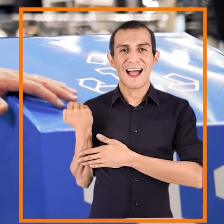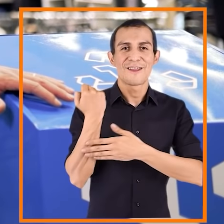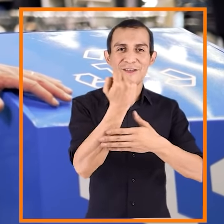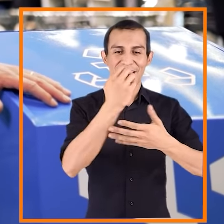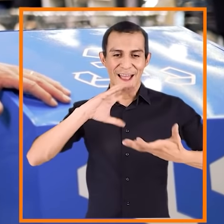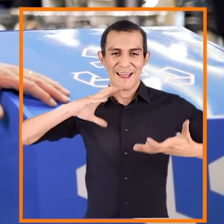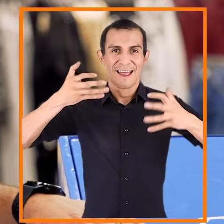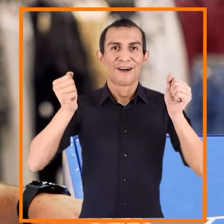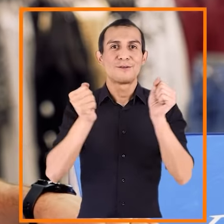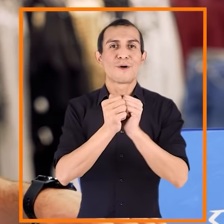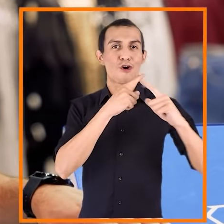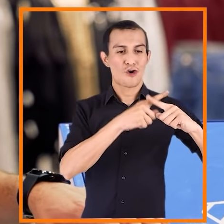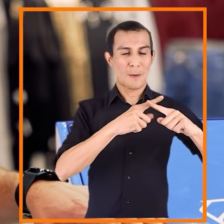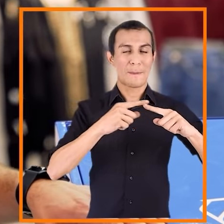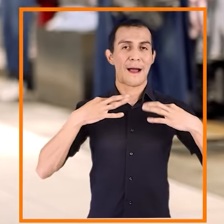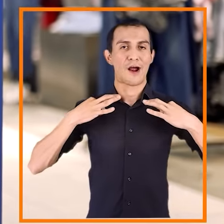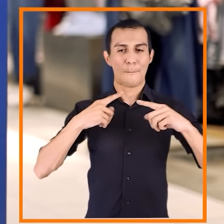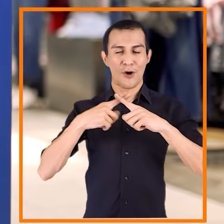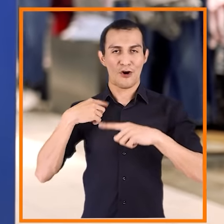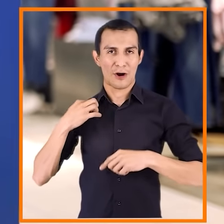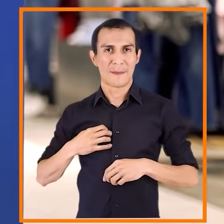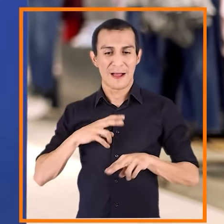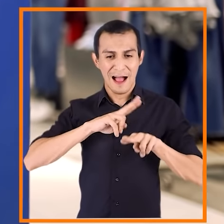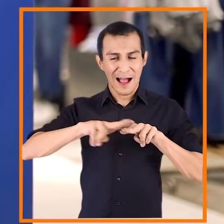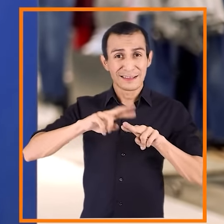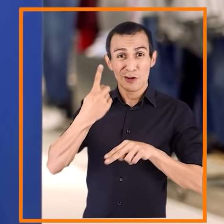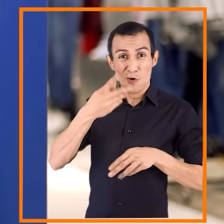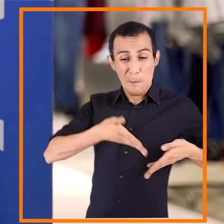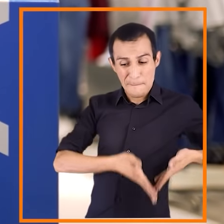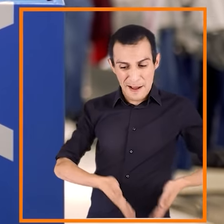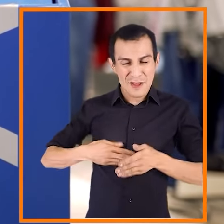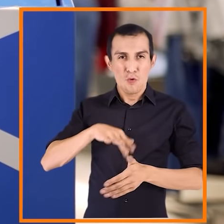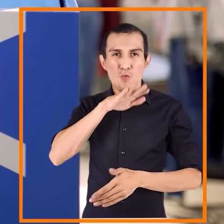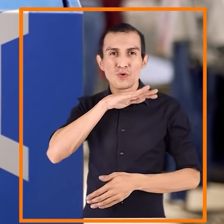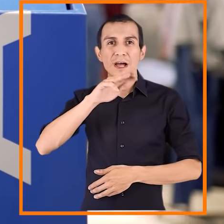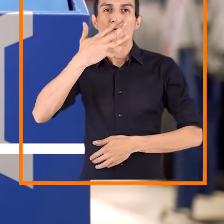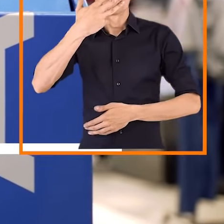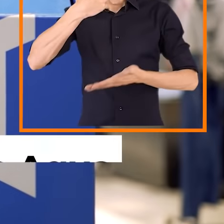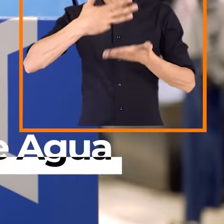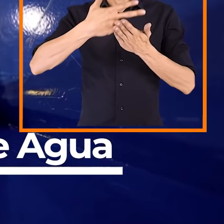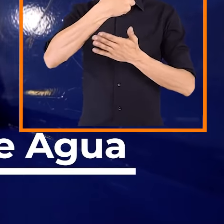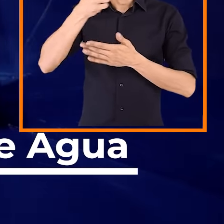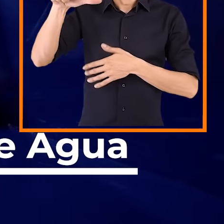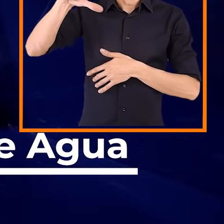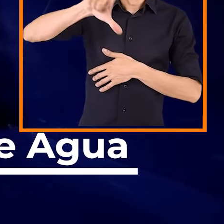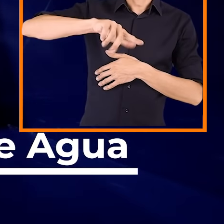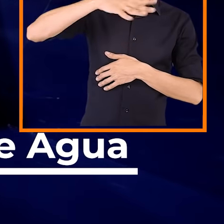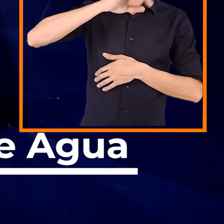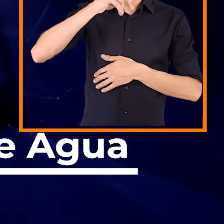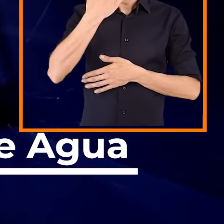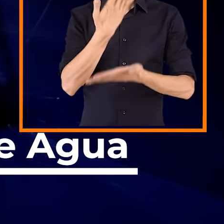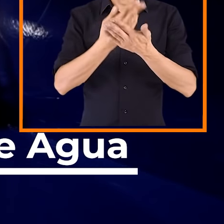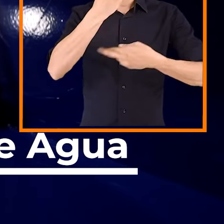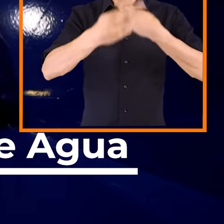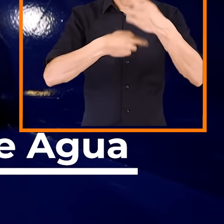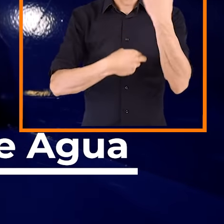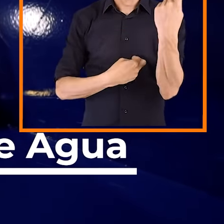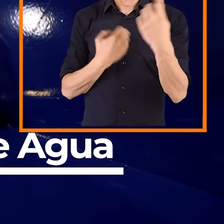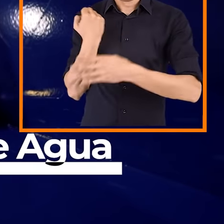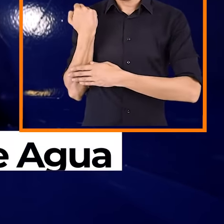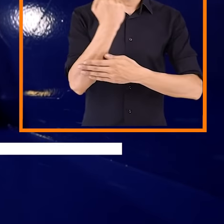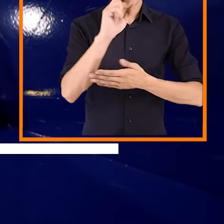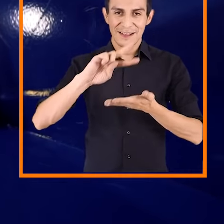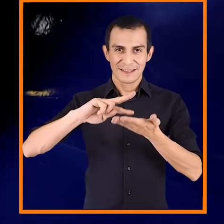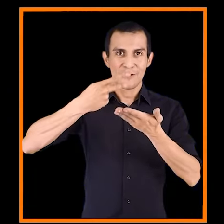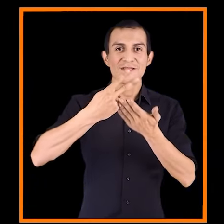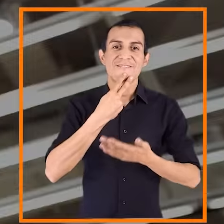invitamos a ayudar al planeta junto a Ropa por Ropa. En la producción de un jeans se utilizan 9.800 litros de agua. Cuando reciclas uno,